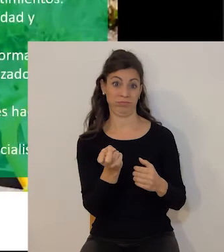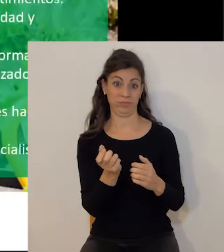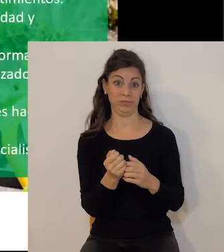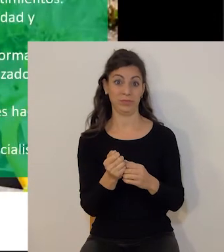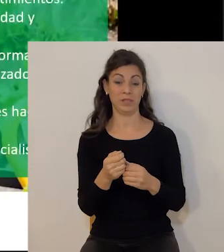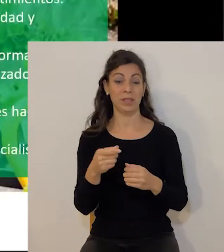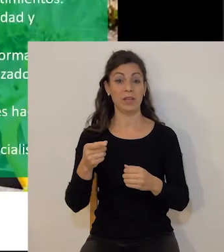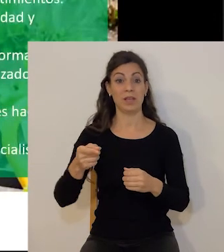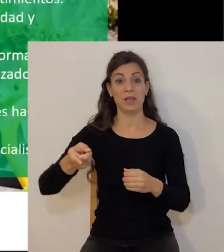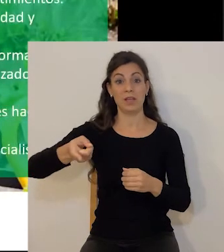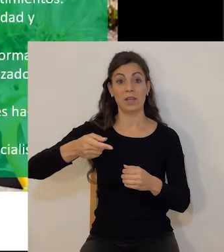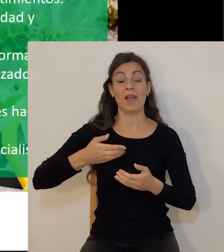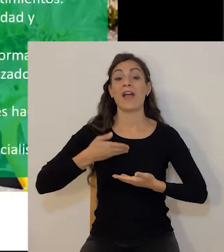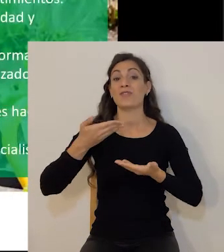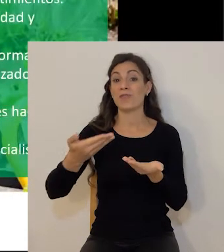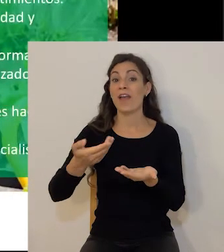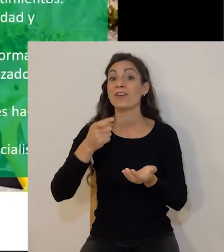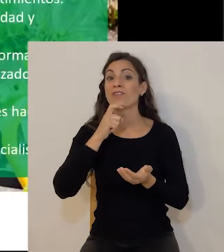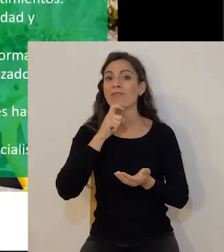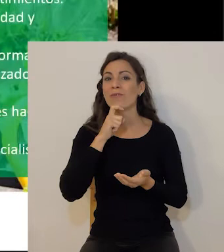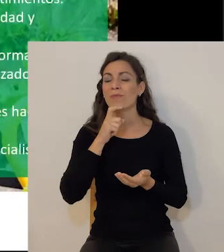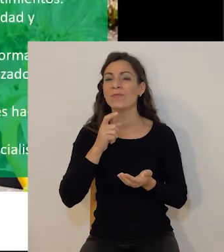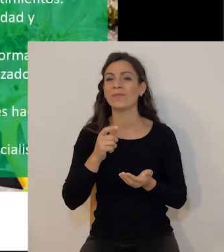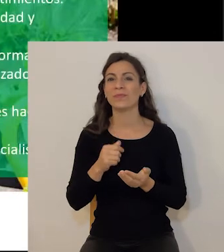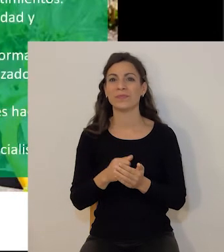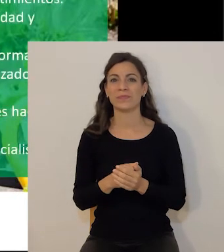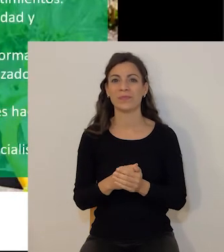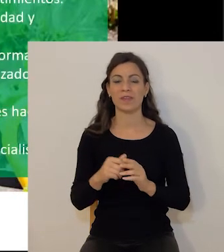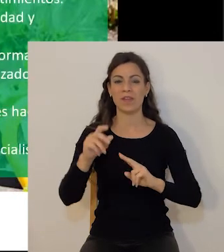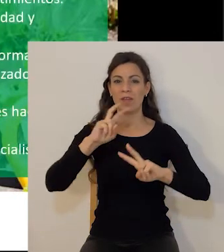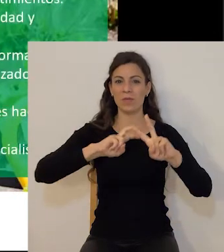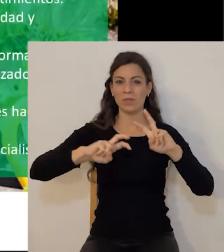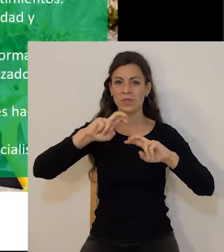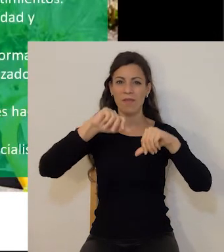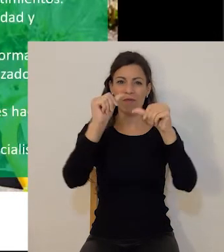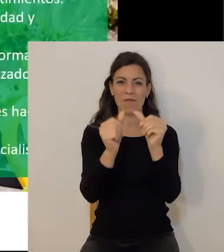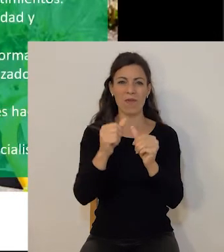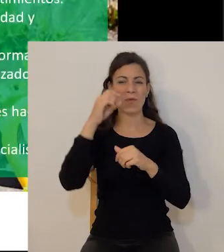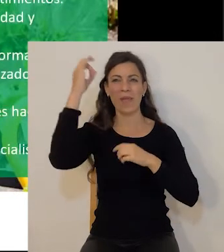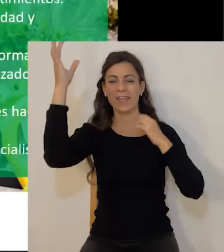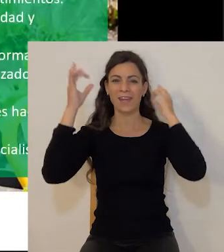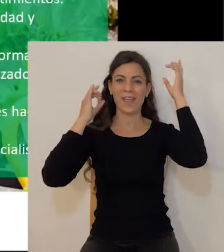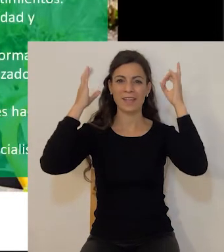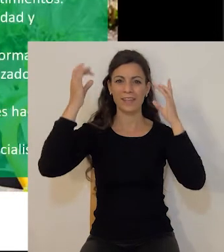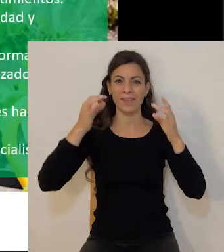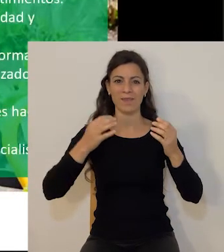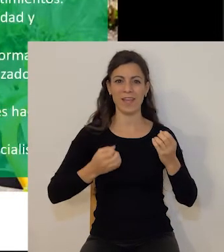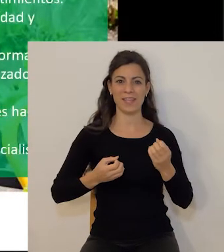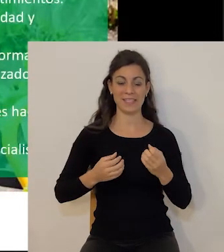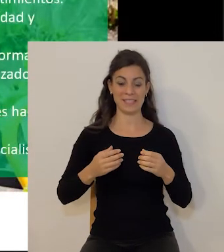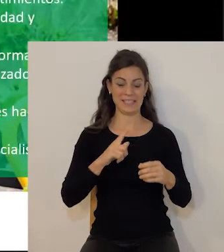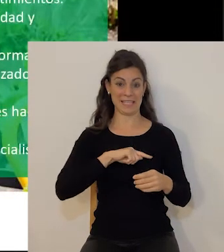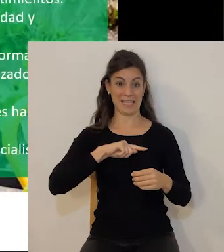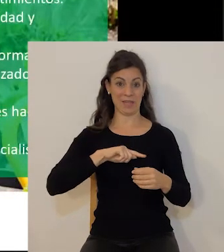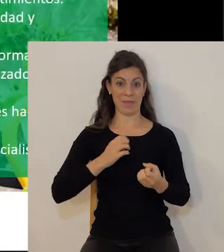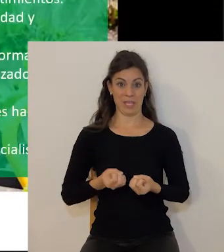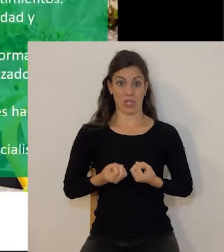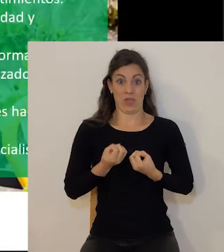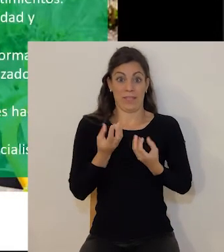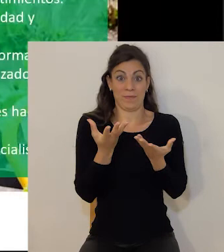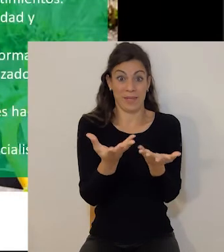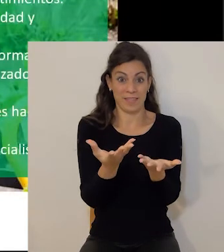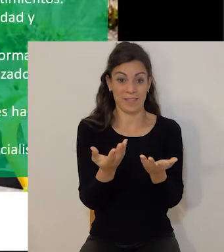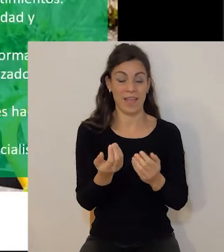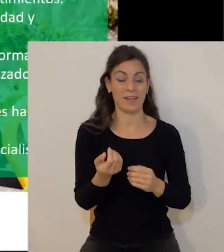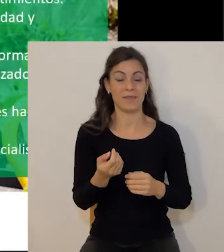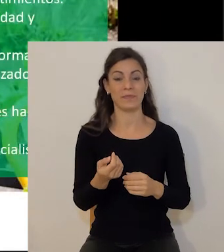Entonces, para ayudarlos, pues lo que tenemos que ver es buscar formas creativas de que puedan expresar sentimientos. Ofrecer,